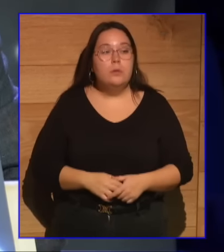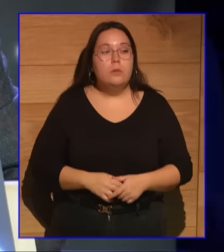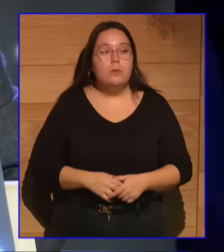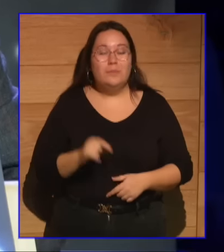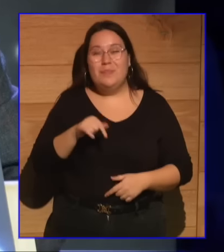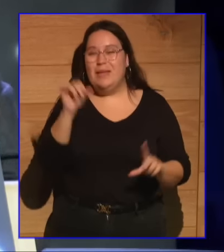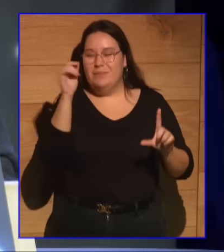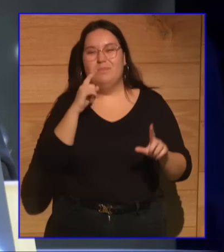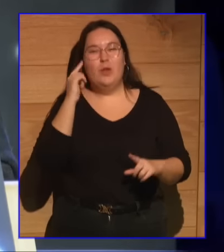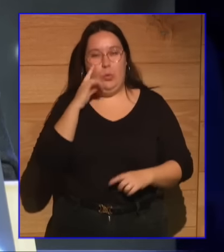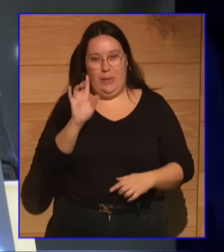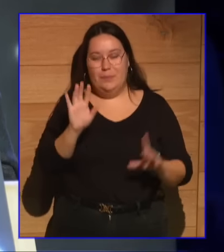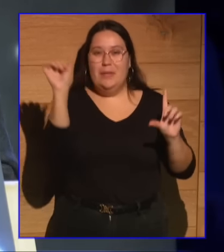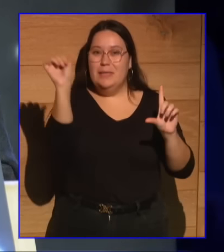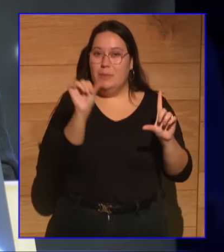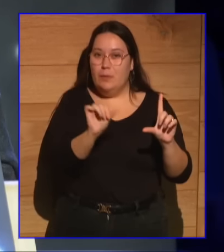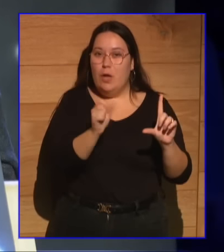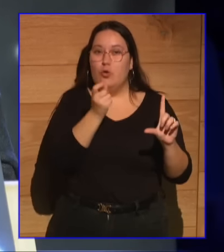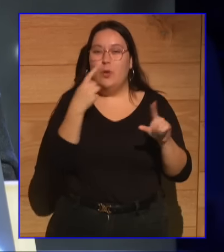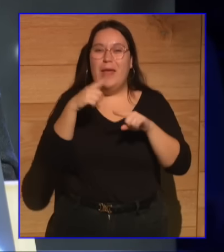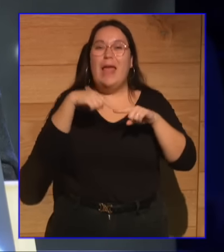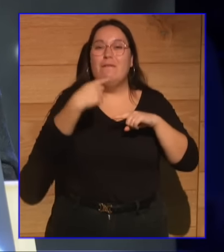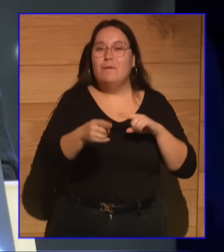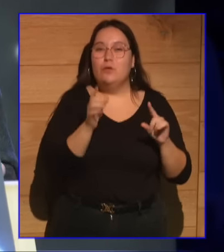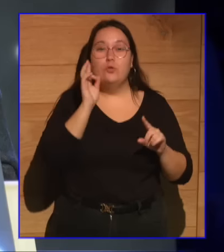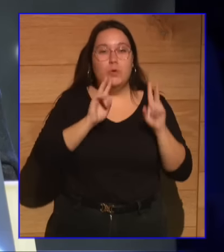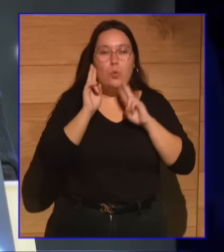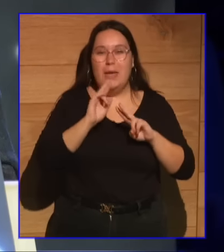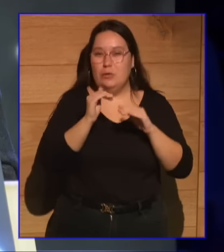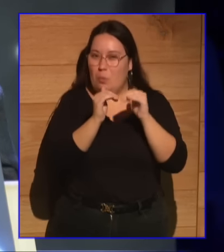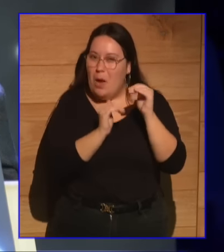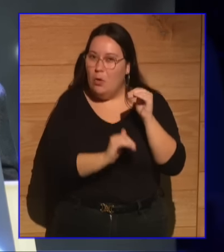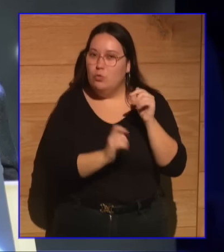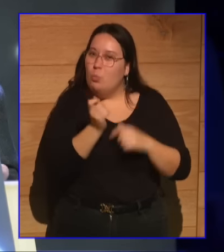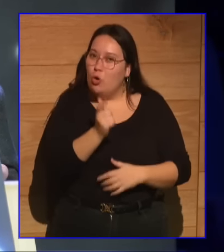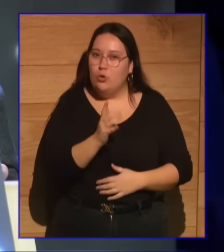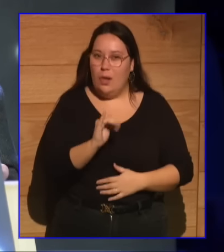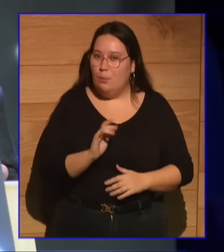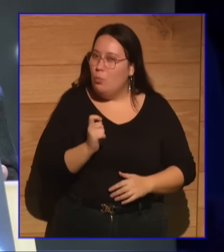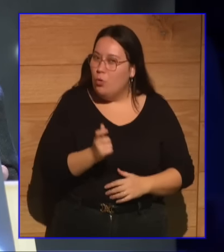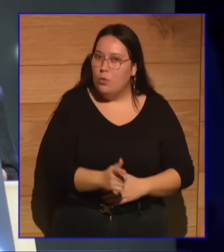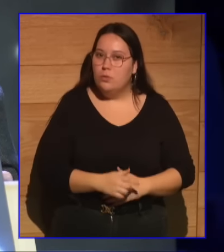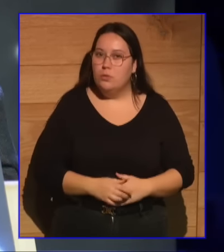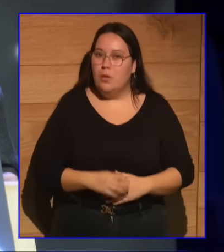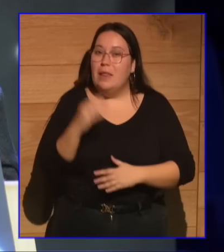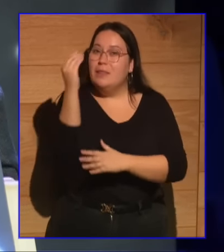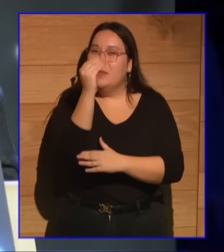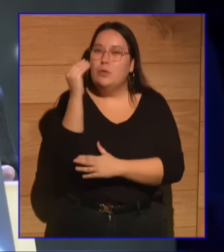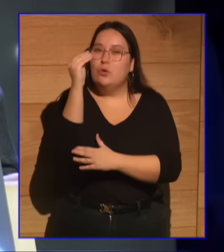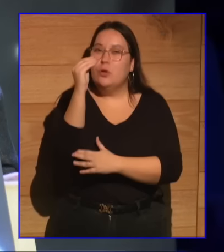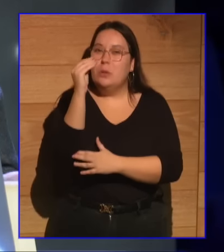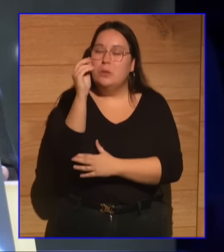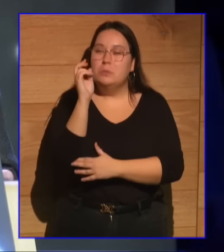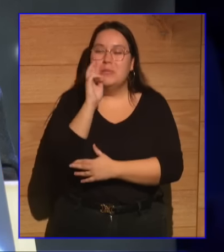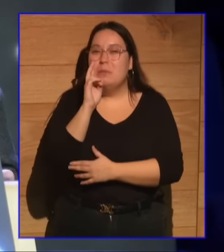película el número de efectos visuales es relativamente bajo, son pocos. Los dinosaurios salen